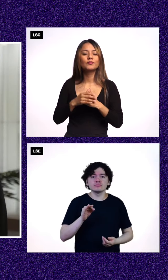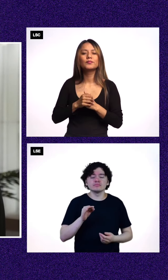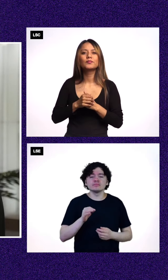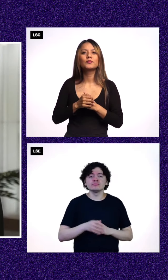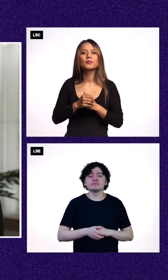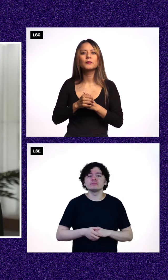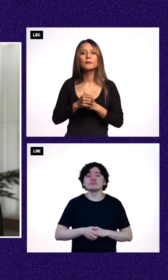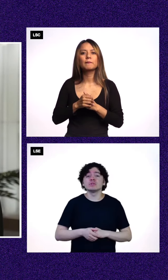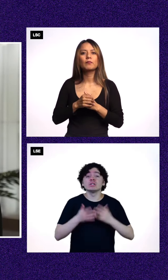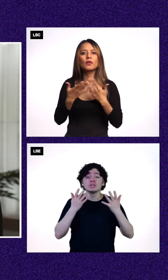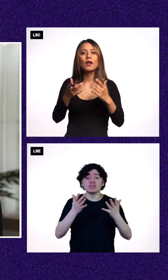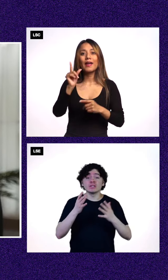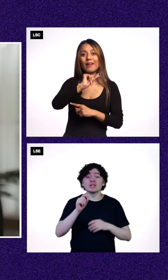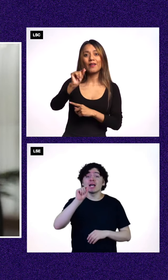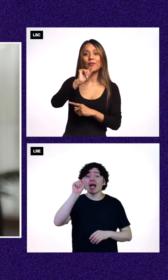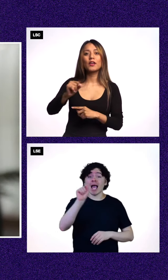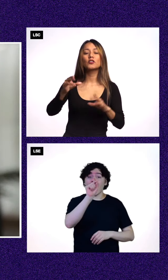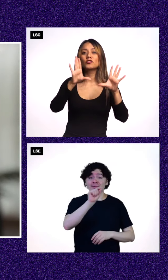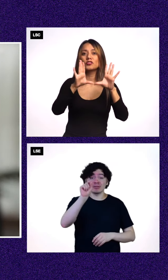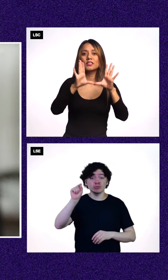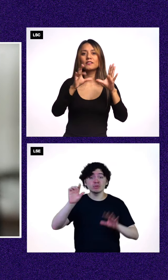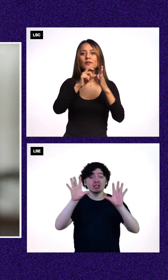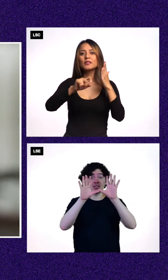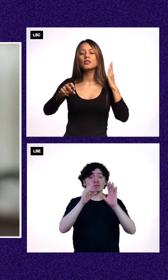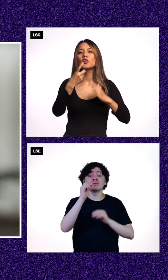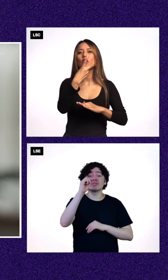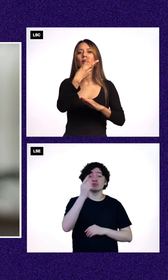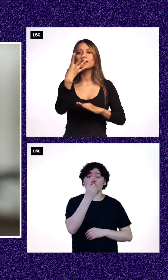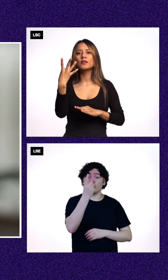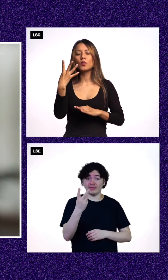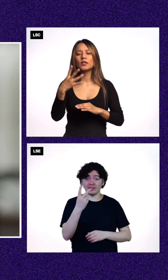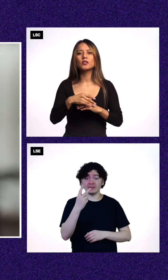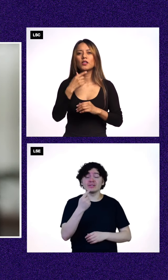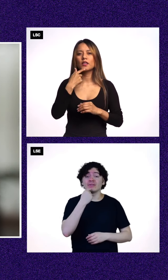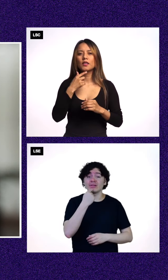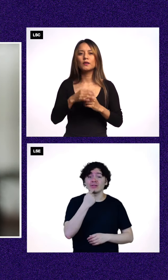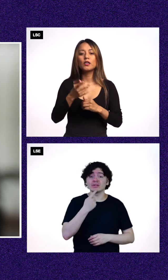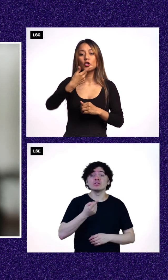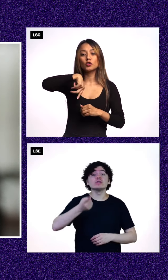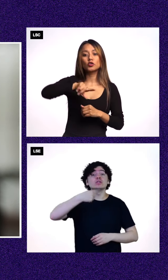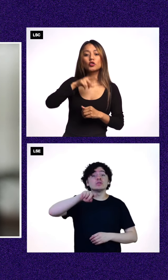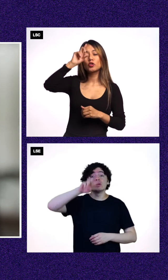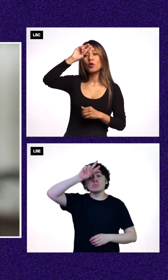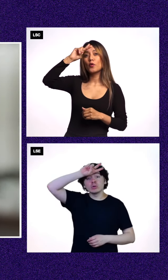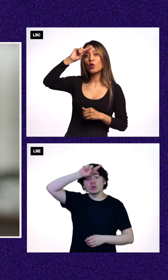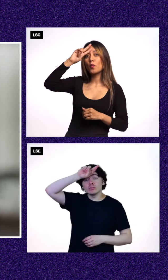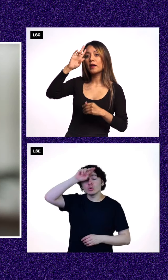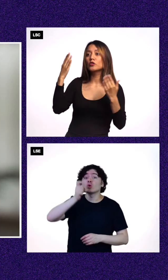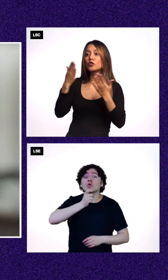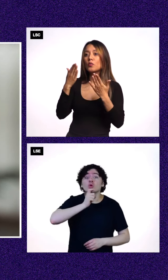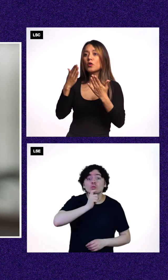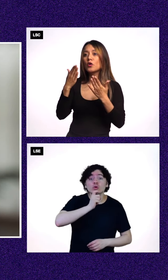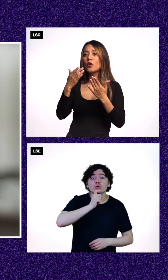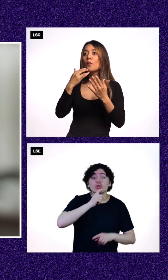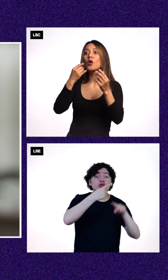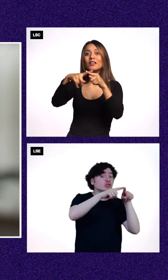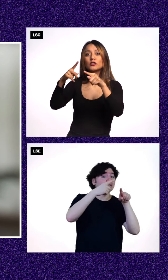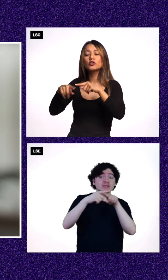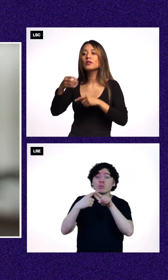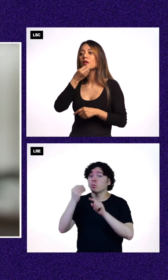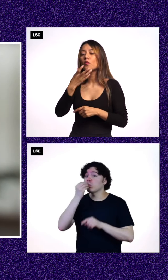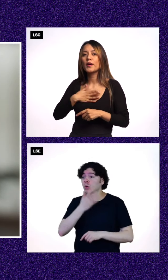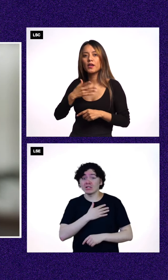versículos 24 y 25 dice, preocupémonos los unos por los otros a fin de estimularnos al amor y a las buenas obras. No dejemos